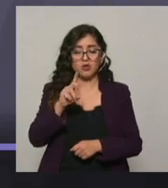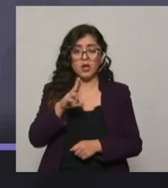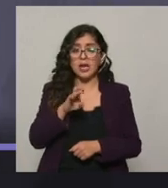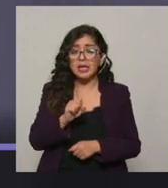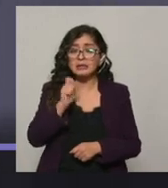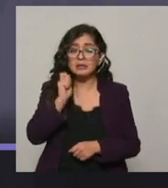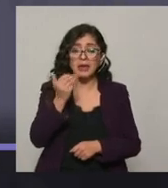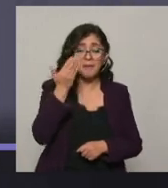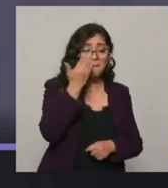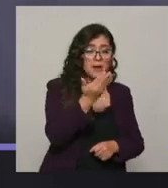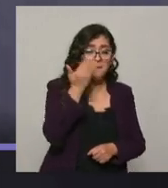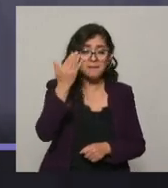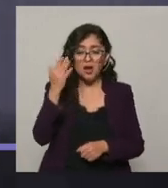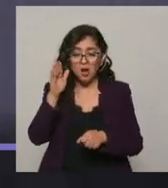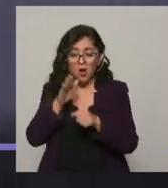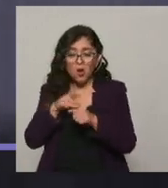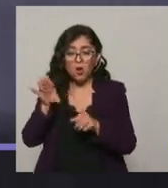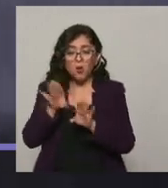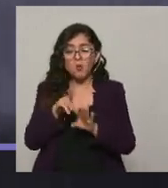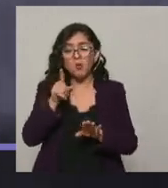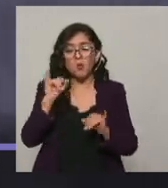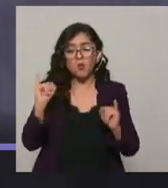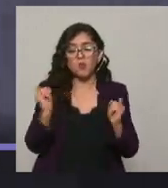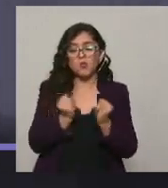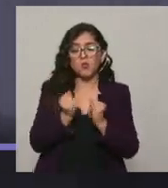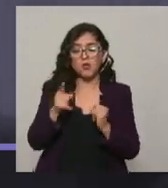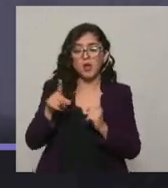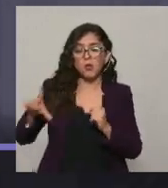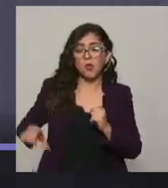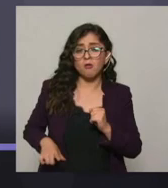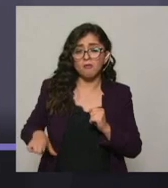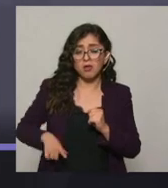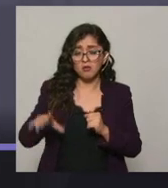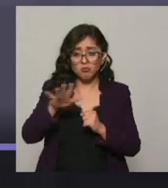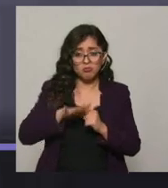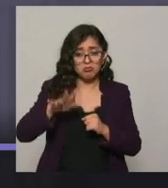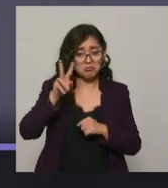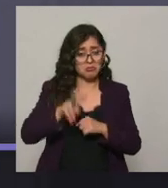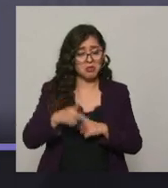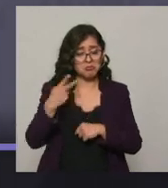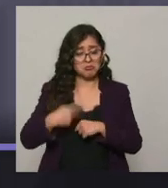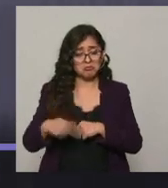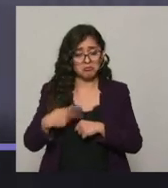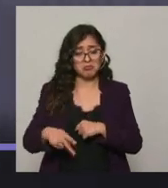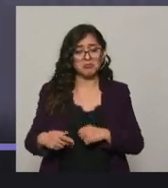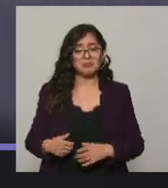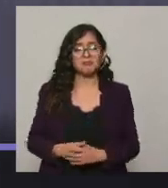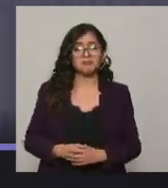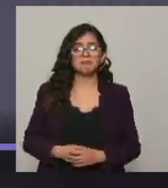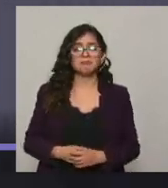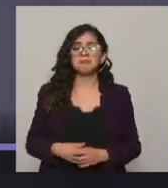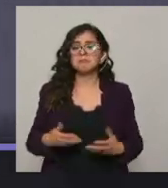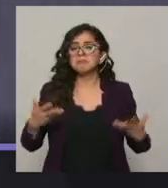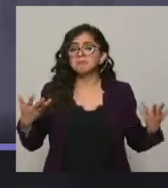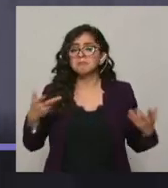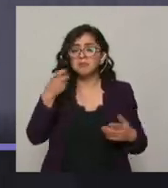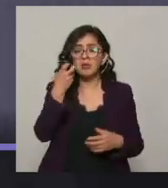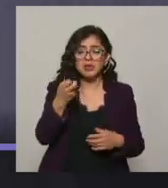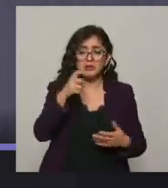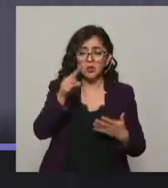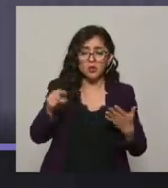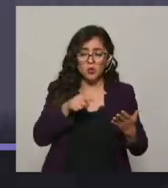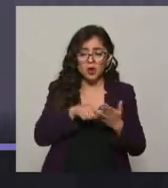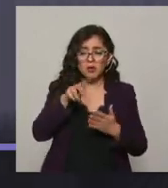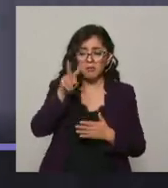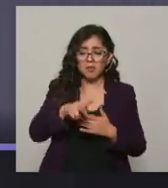Junta de Gobierno de que está un peligro. ¿Sí? Sí, me han tratado muy bien en el mecanismo de